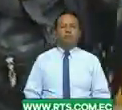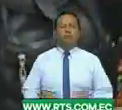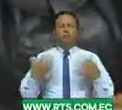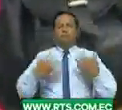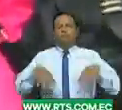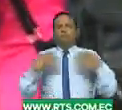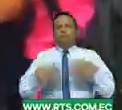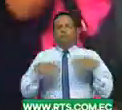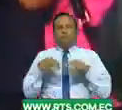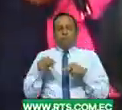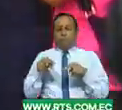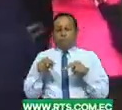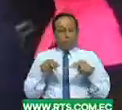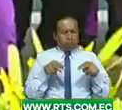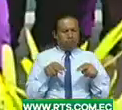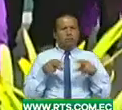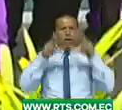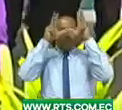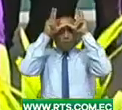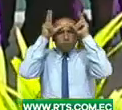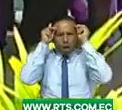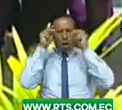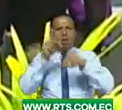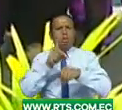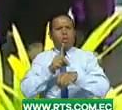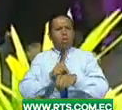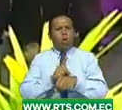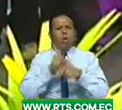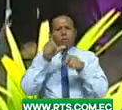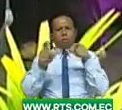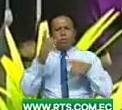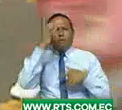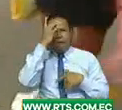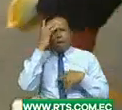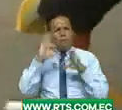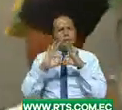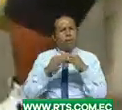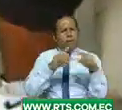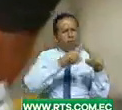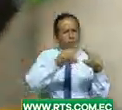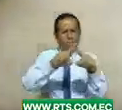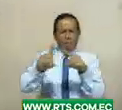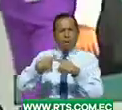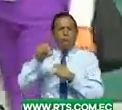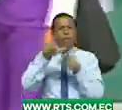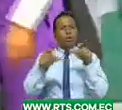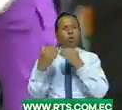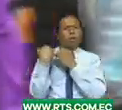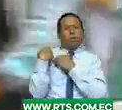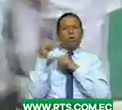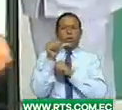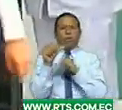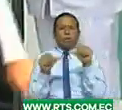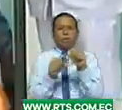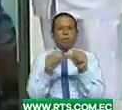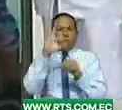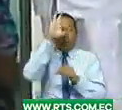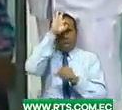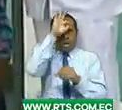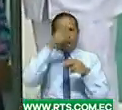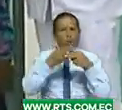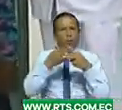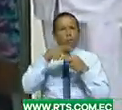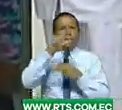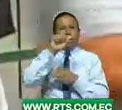momentos de terror vivieron médicos, enfermeras, pacientes y sus familiares y el personal administrativo del hospital. Abel